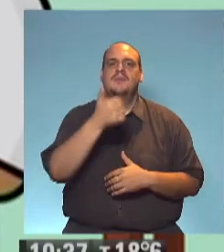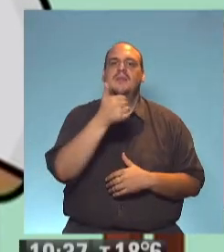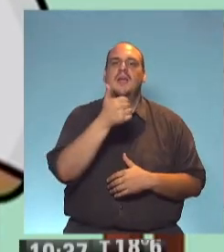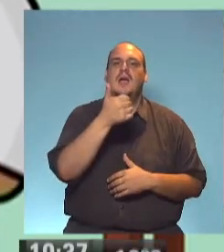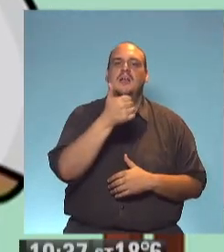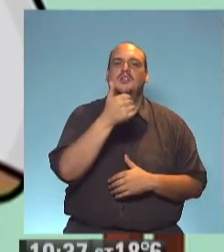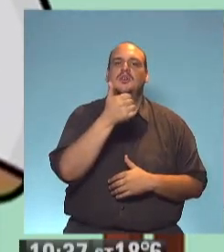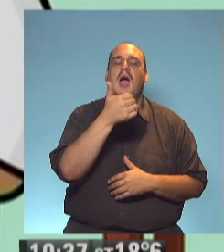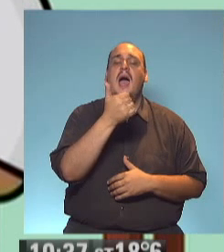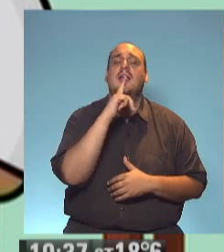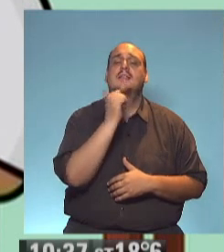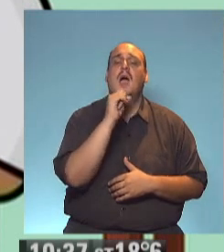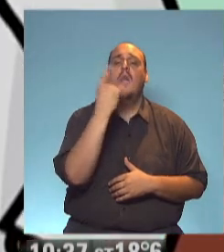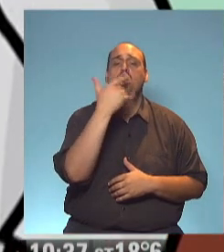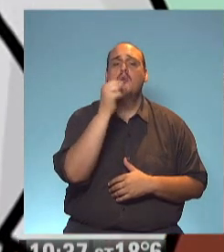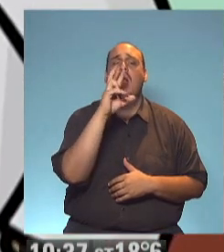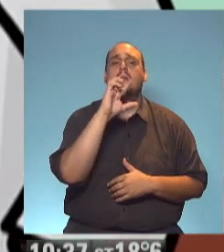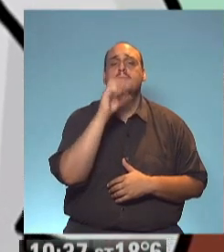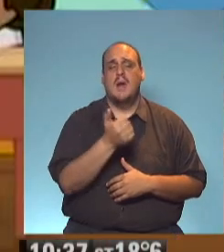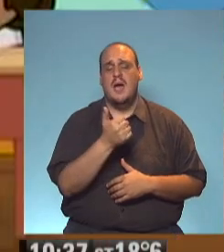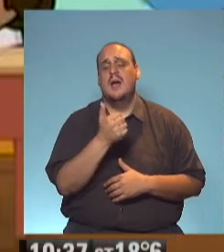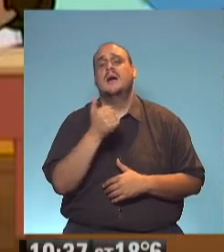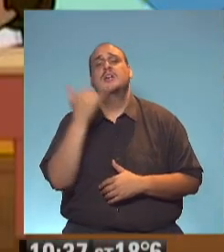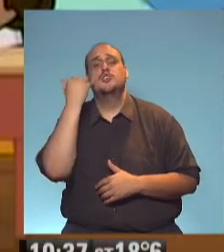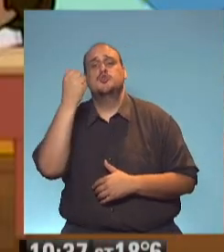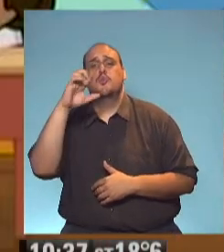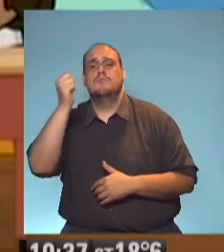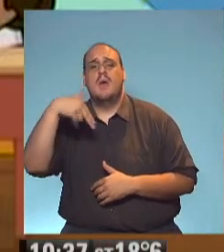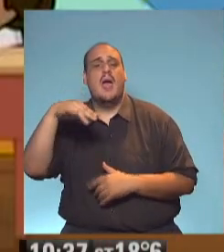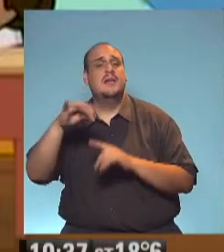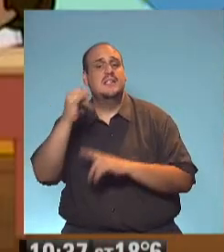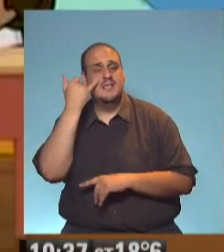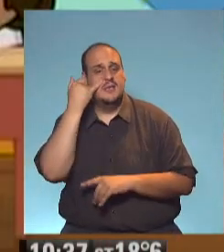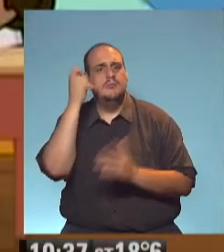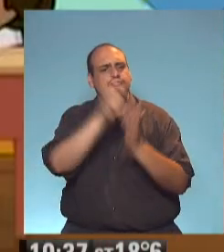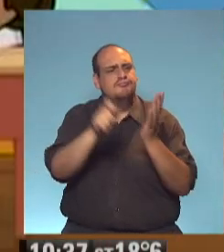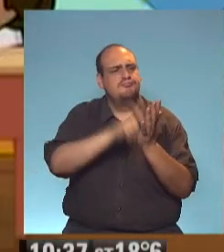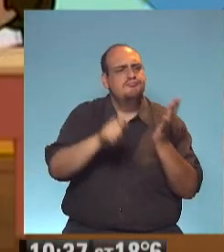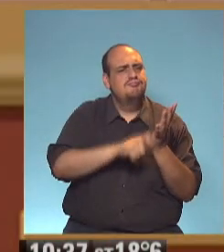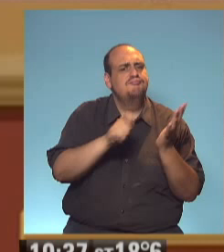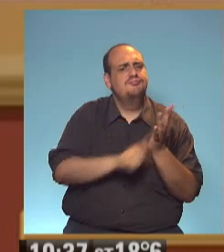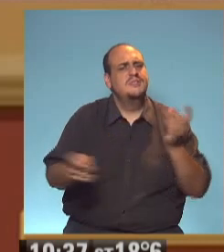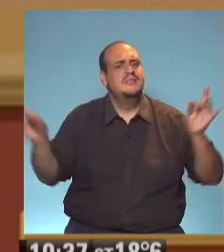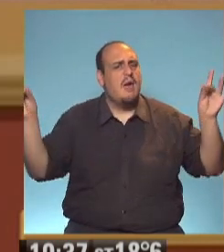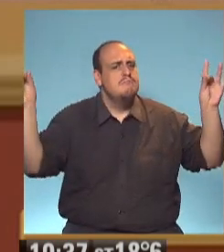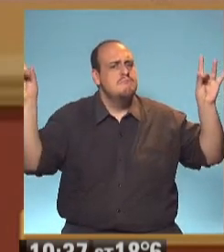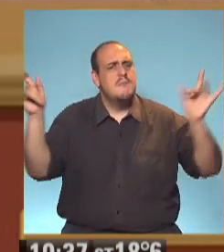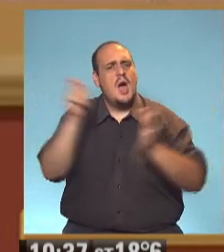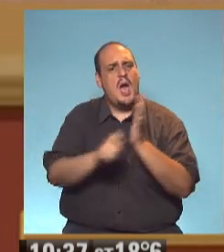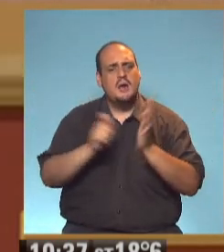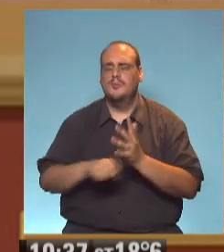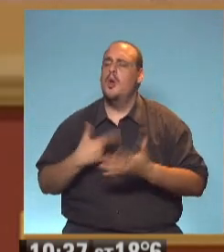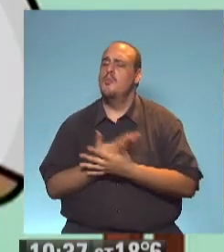Yupanqui escribió muchas zambas donde combina poesía, ritmo y melodía. ¡Me aburro!